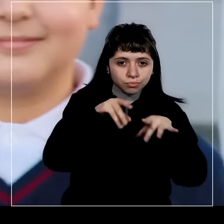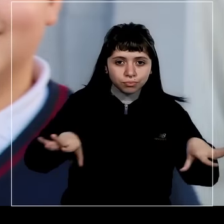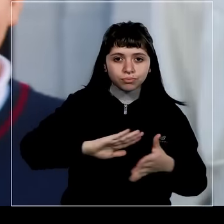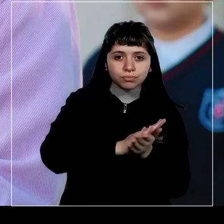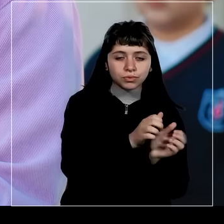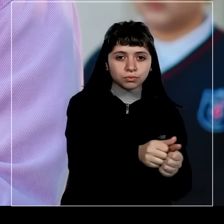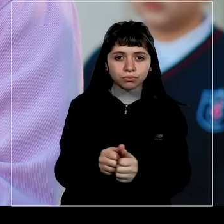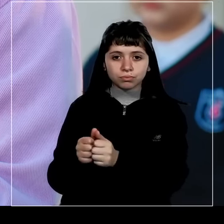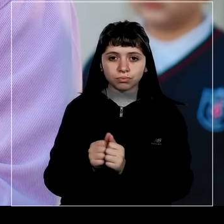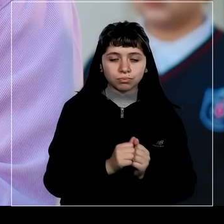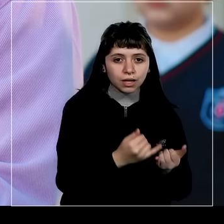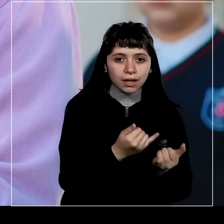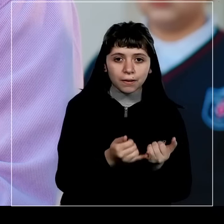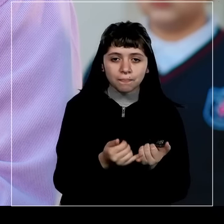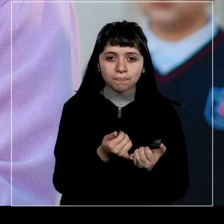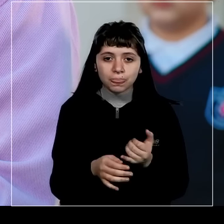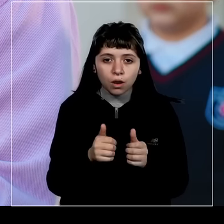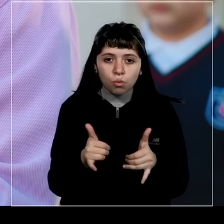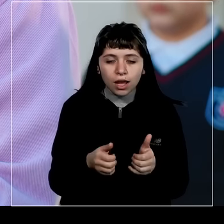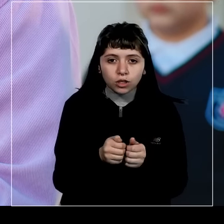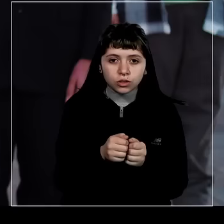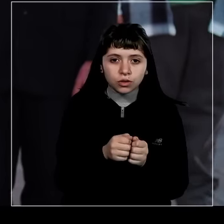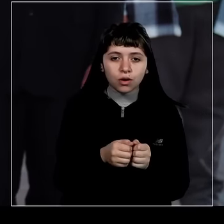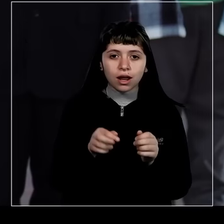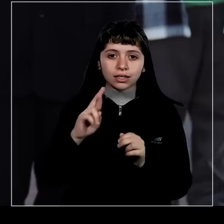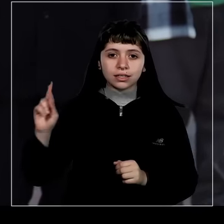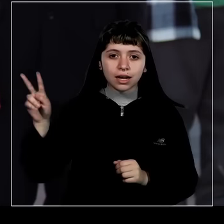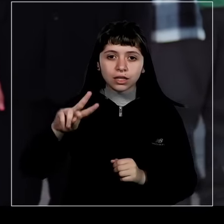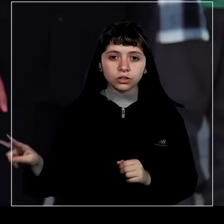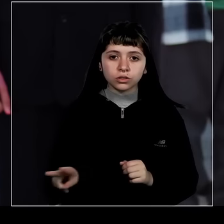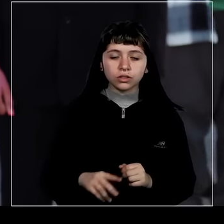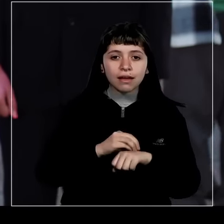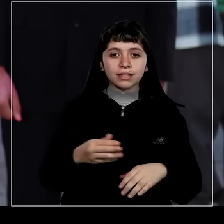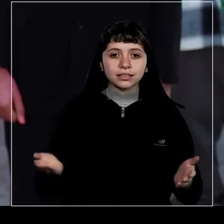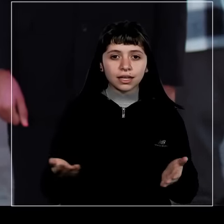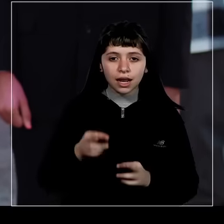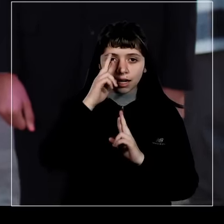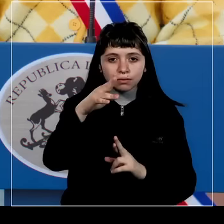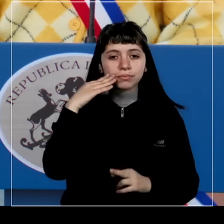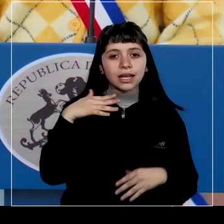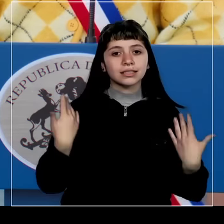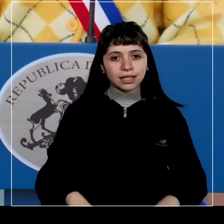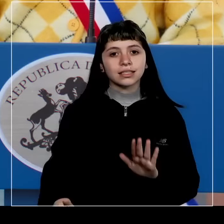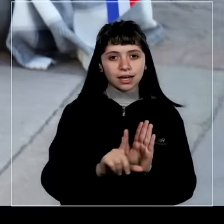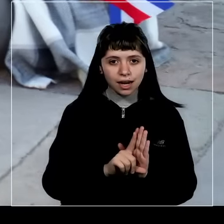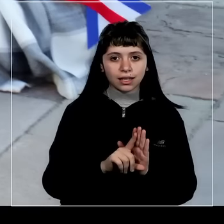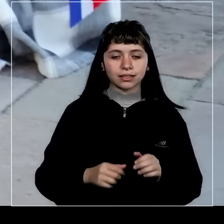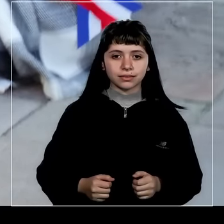y estudiantes a difundir en cada rincón de nuestras salas de clases, juegos online y redes sociales que respetar la niñez es